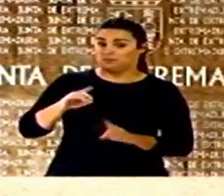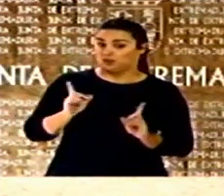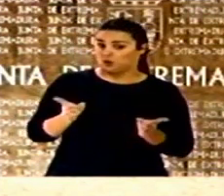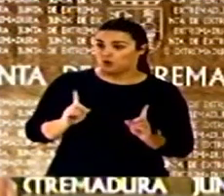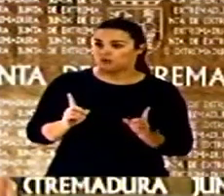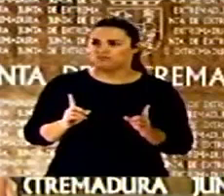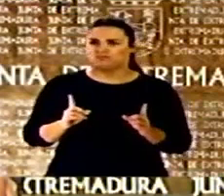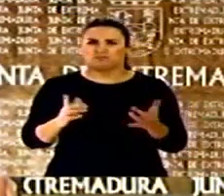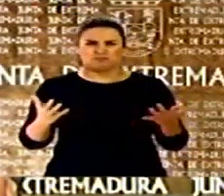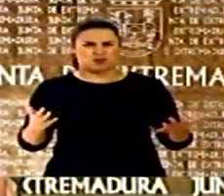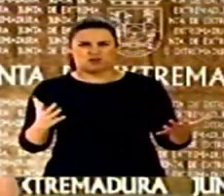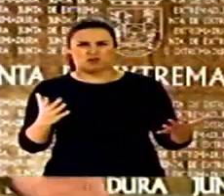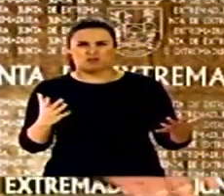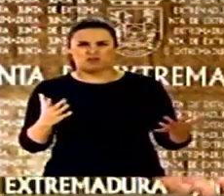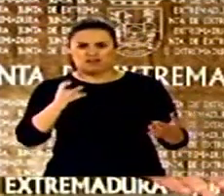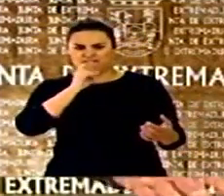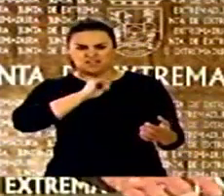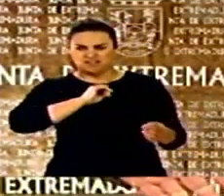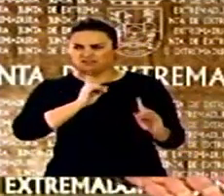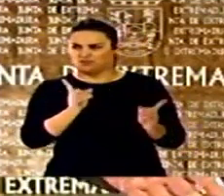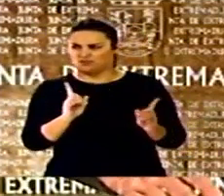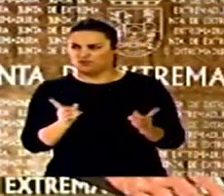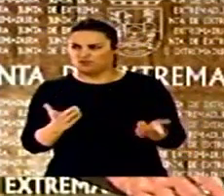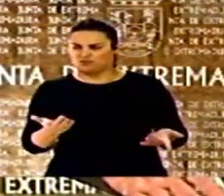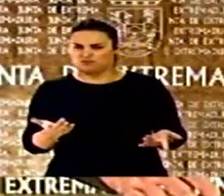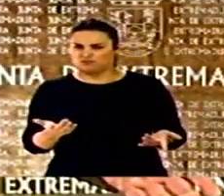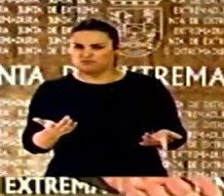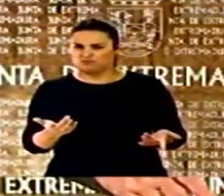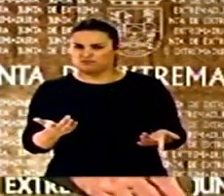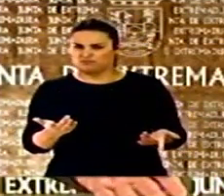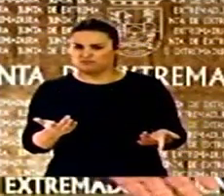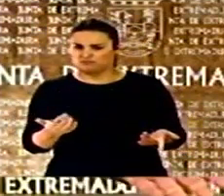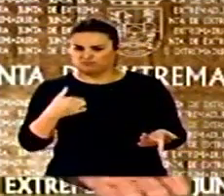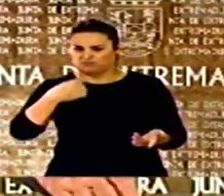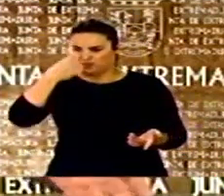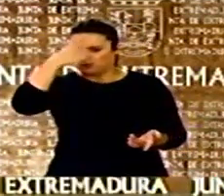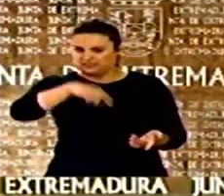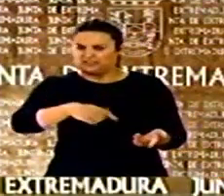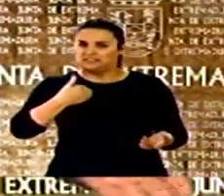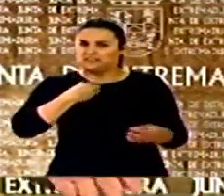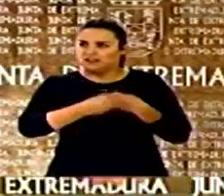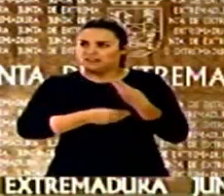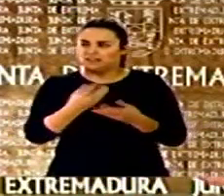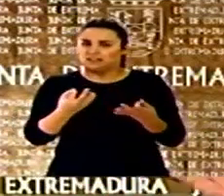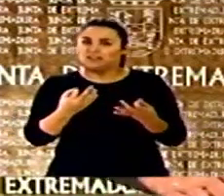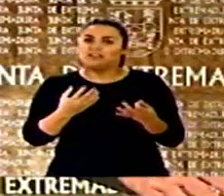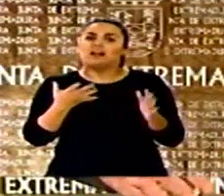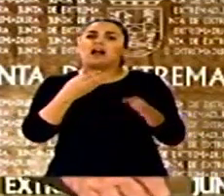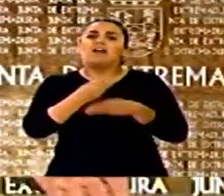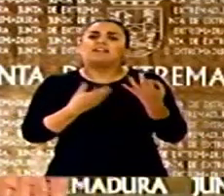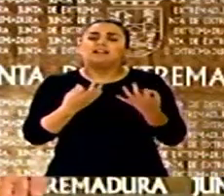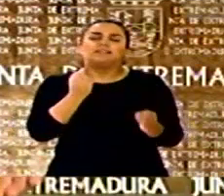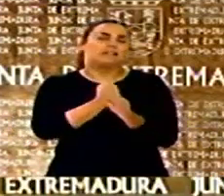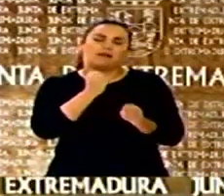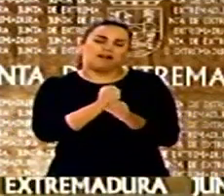unas elecciones, de esas elecciones han salido unos resultados y de esos resultados ha salido una mesa del Parlamento. A ese respecto no tengo nada más que